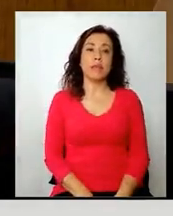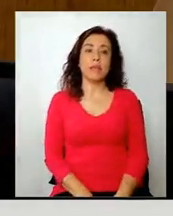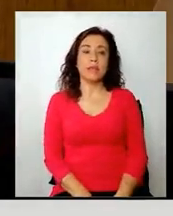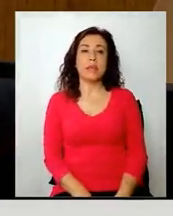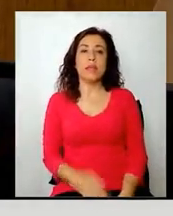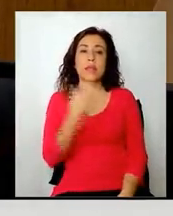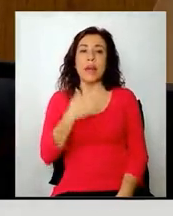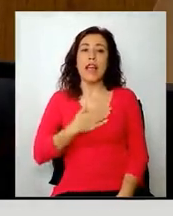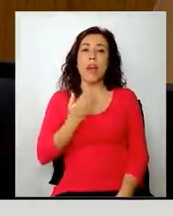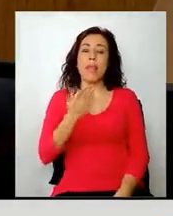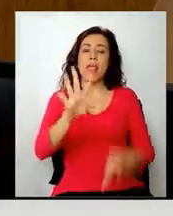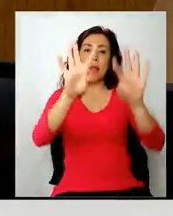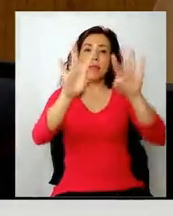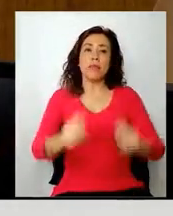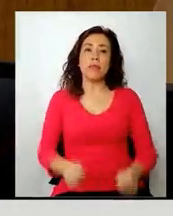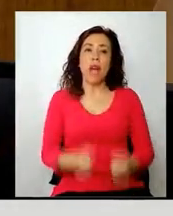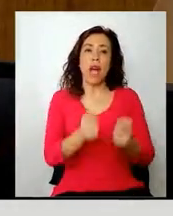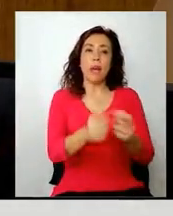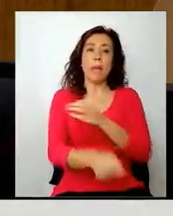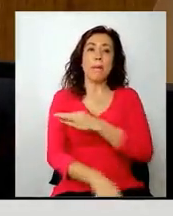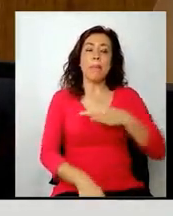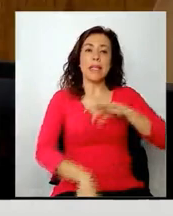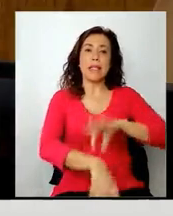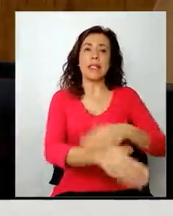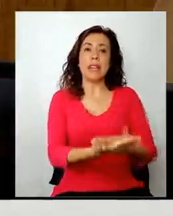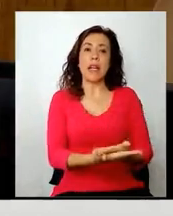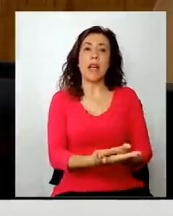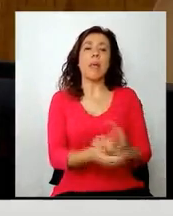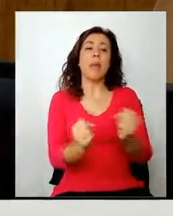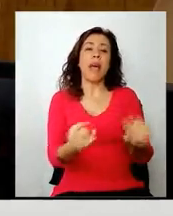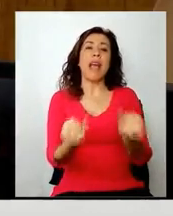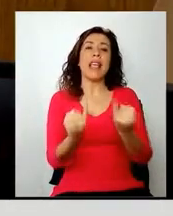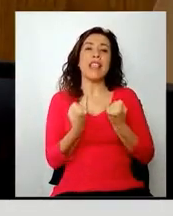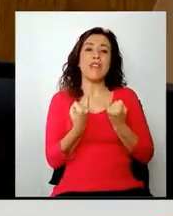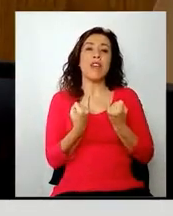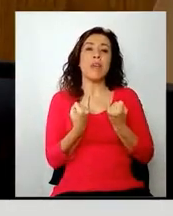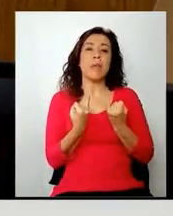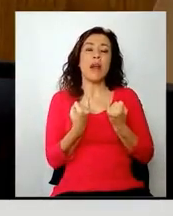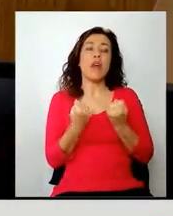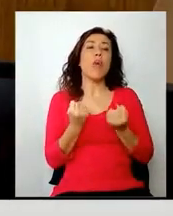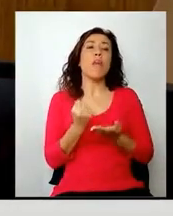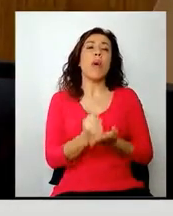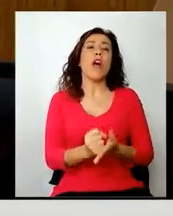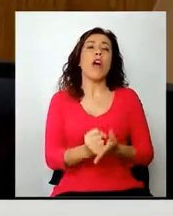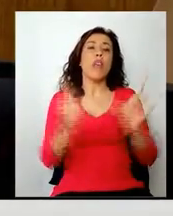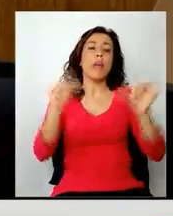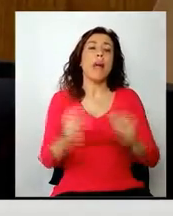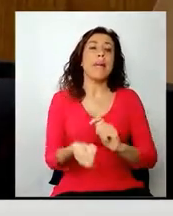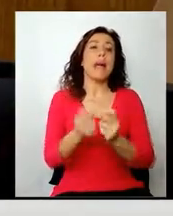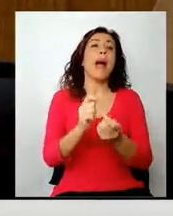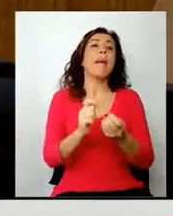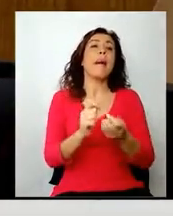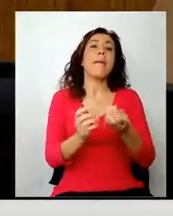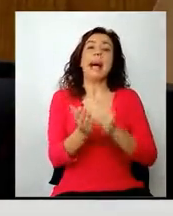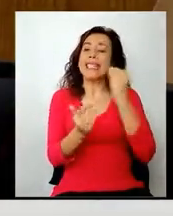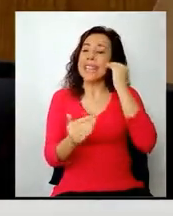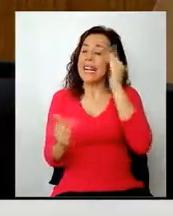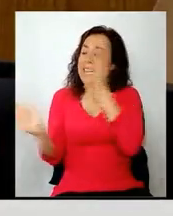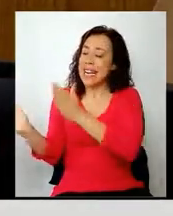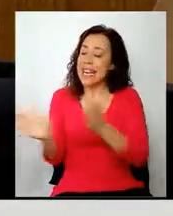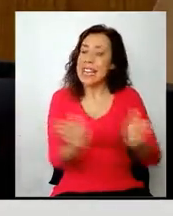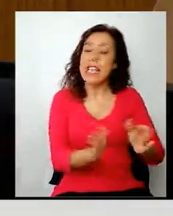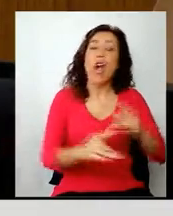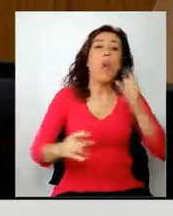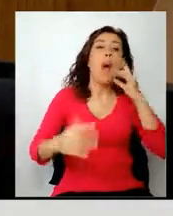oficiar en este caso al Ministerio de salud para que pueda informar las medidas de mitigación para reconvertir más camas pediátricas e informe la red disponible de